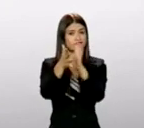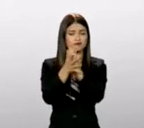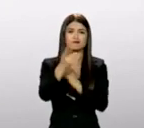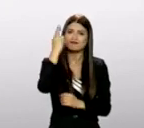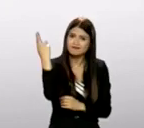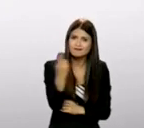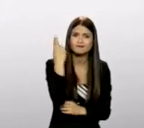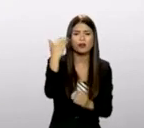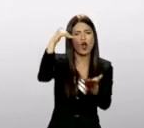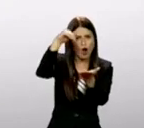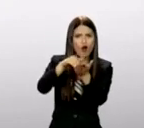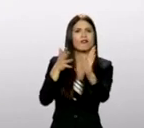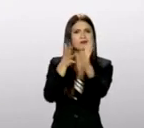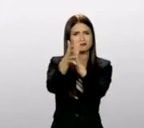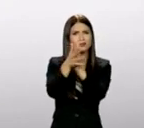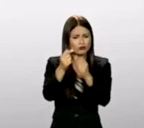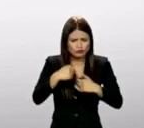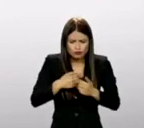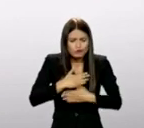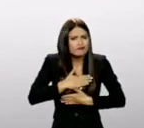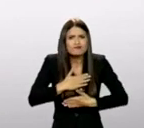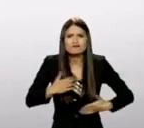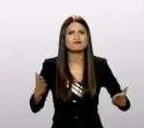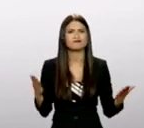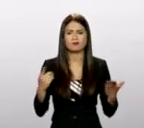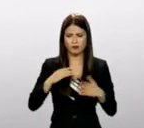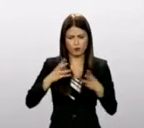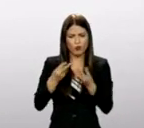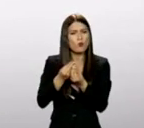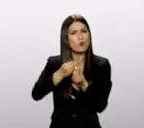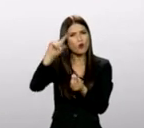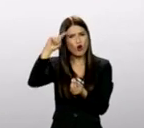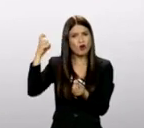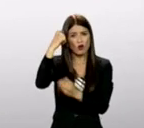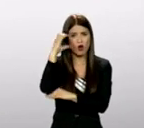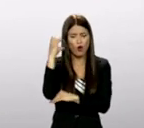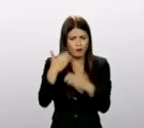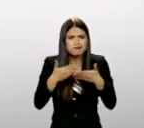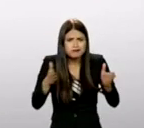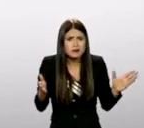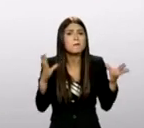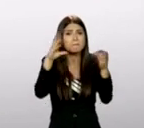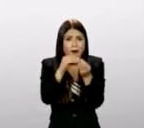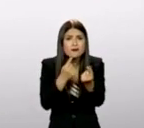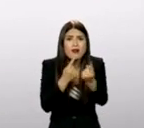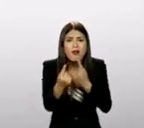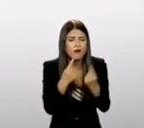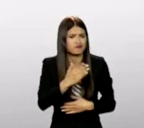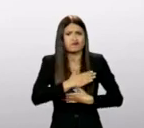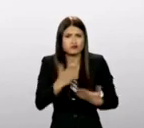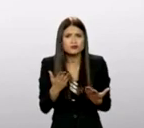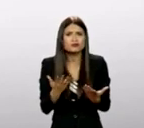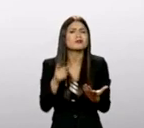reiterar nuevamente mi disposición, la del gobierno, al diálogo, para lograr consensos